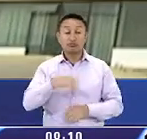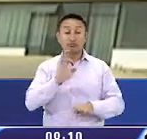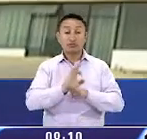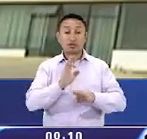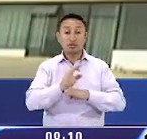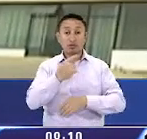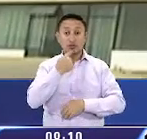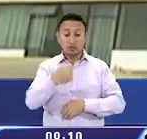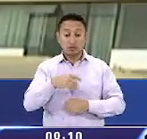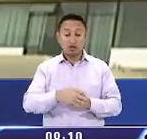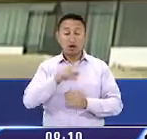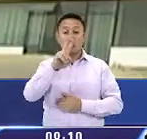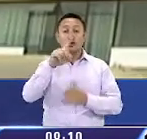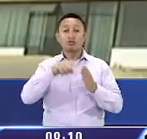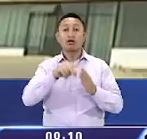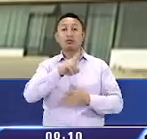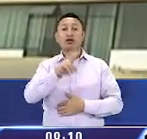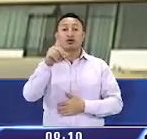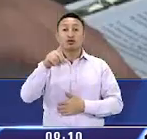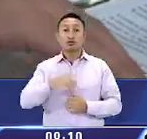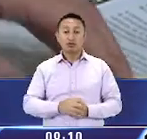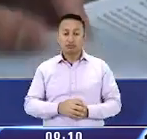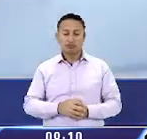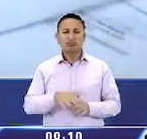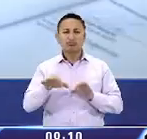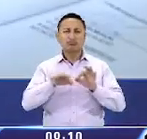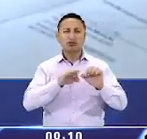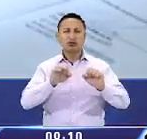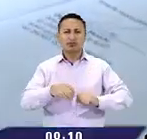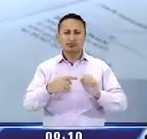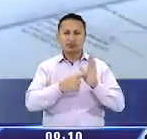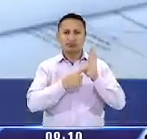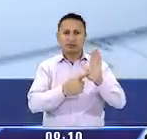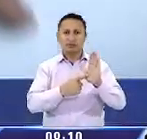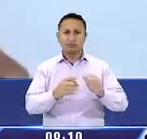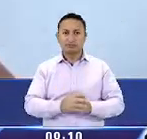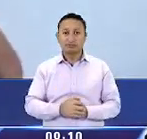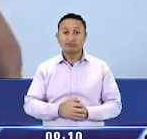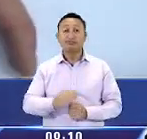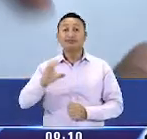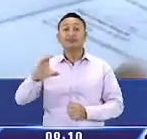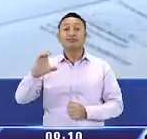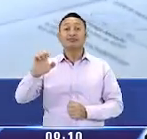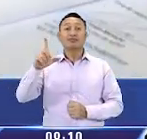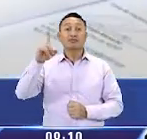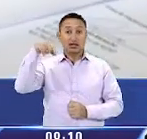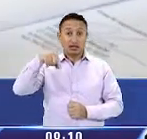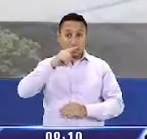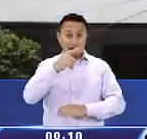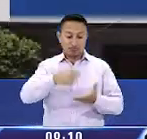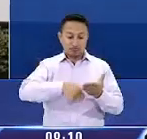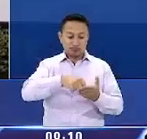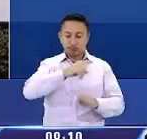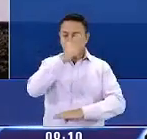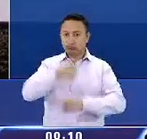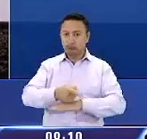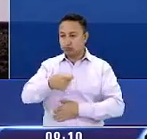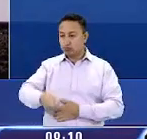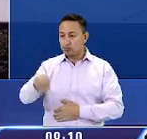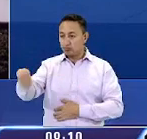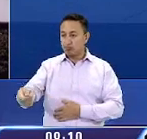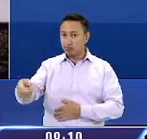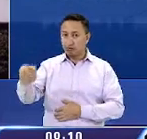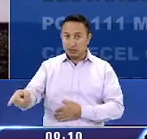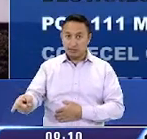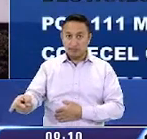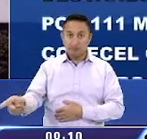2021 dentro del caso las torres señaló textualmente que el señor Pablo celi de la Torre me dispuso directa y verbalmente